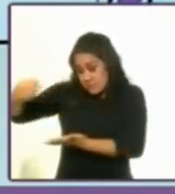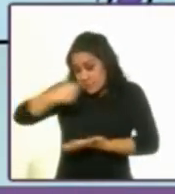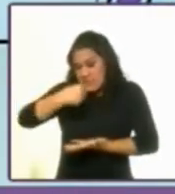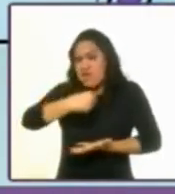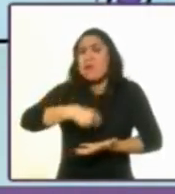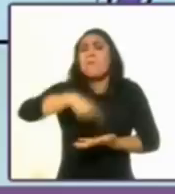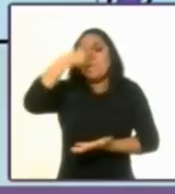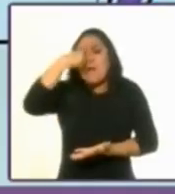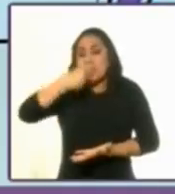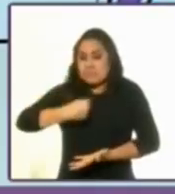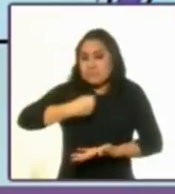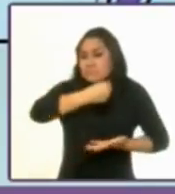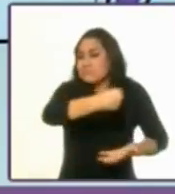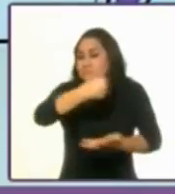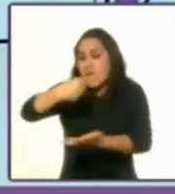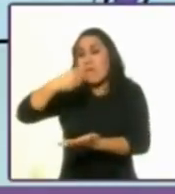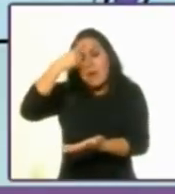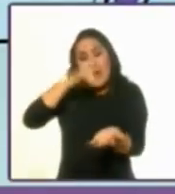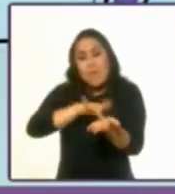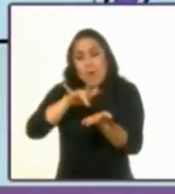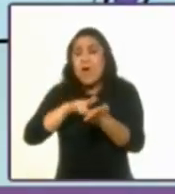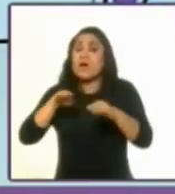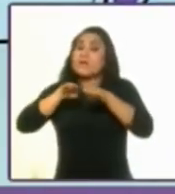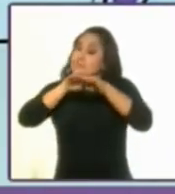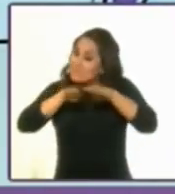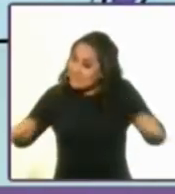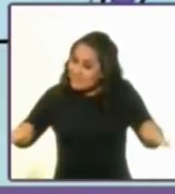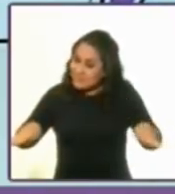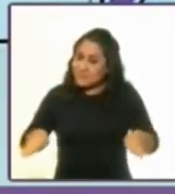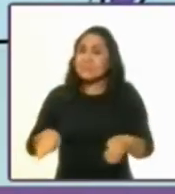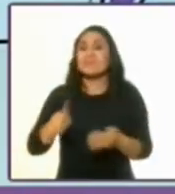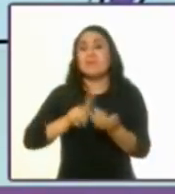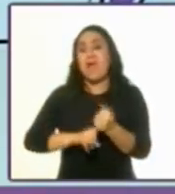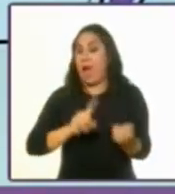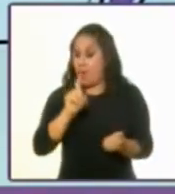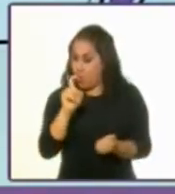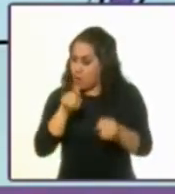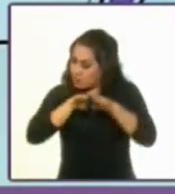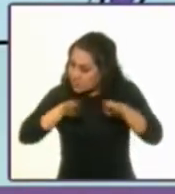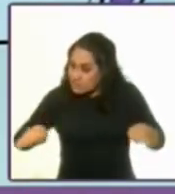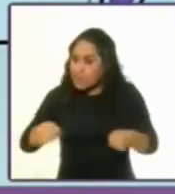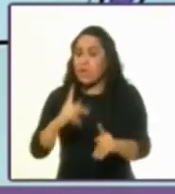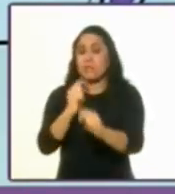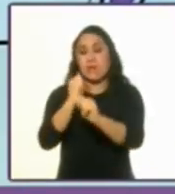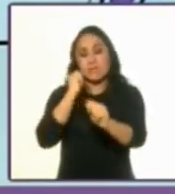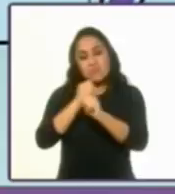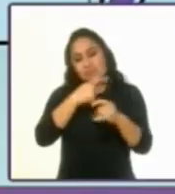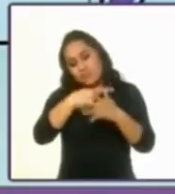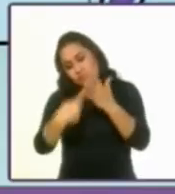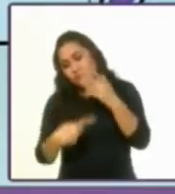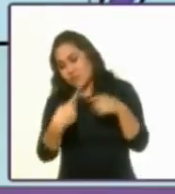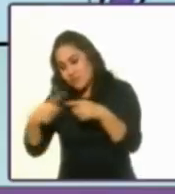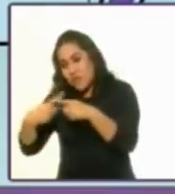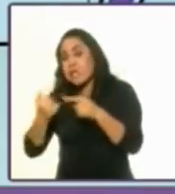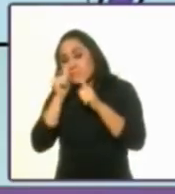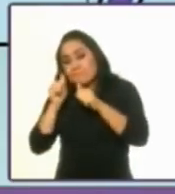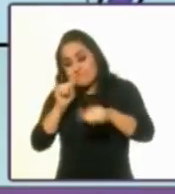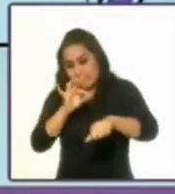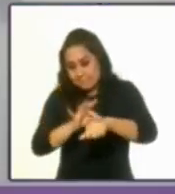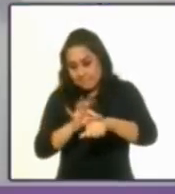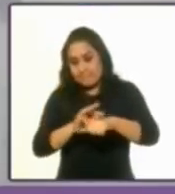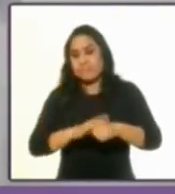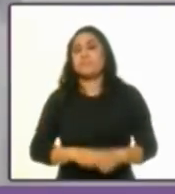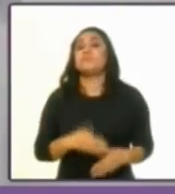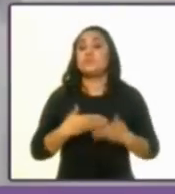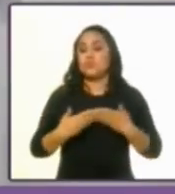destinen abatir la desigualdad de esta ciudad en términos de acceso de agua de transporte público y de servicios de salud tiene el uso de la